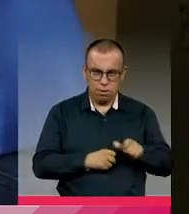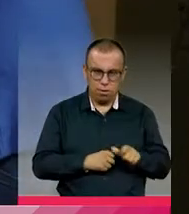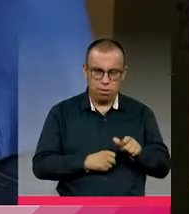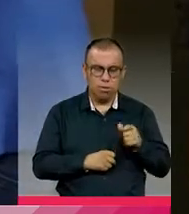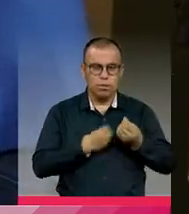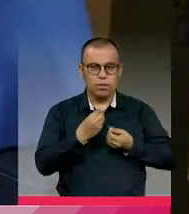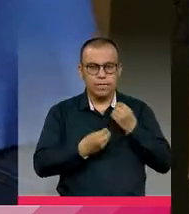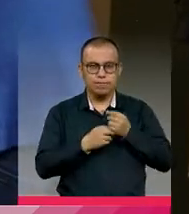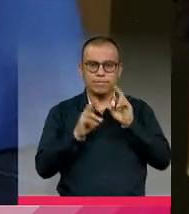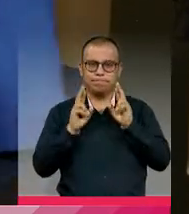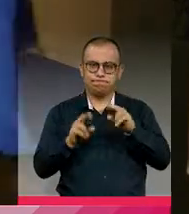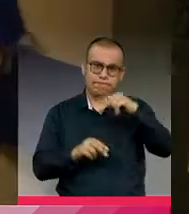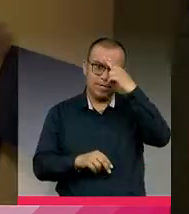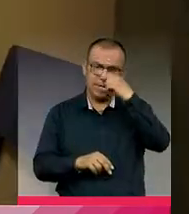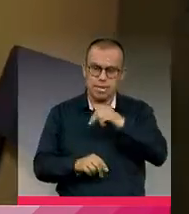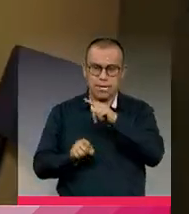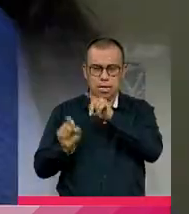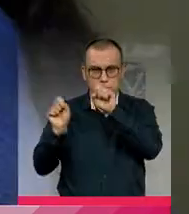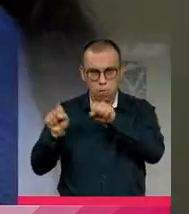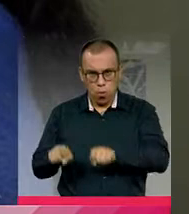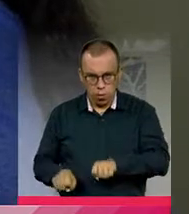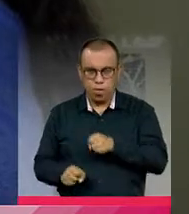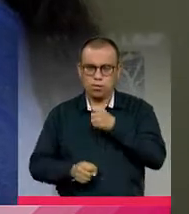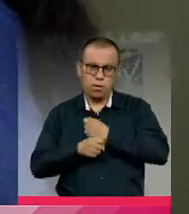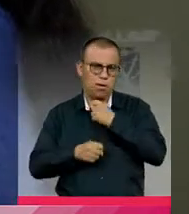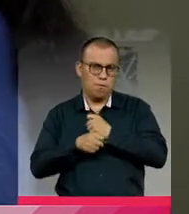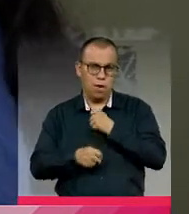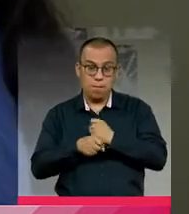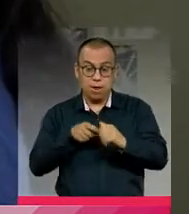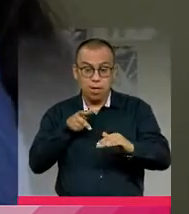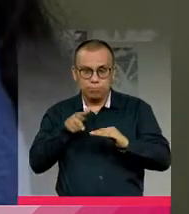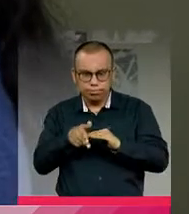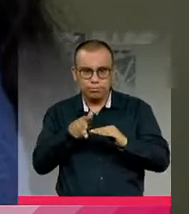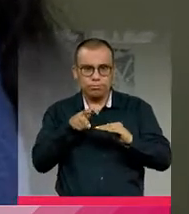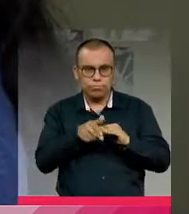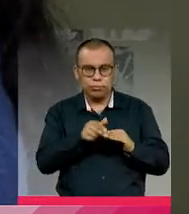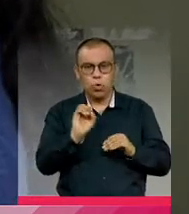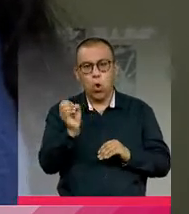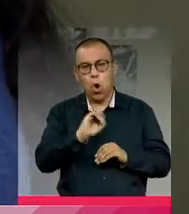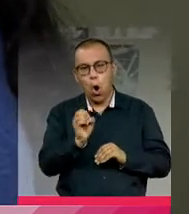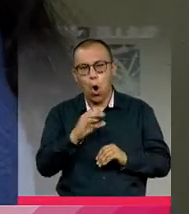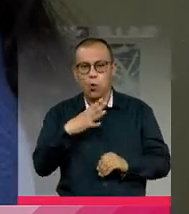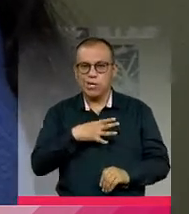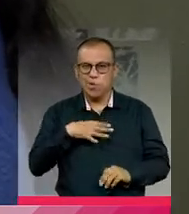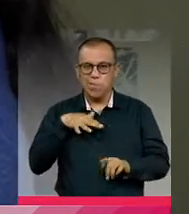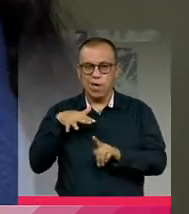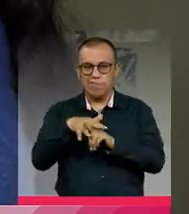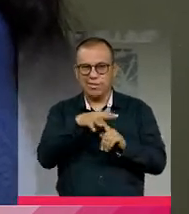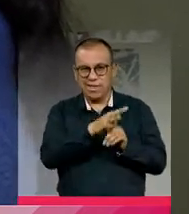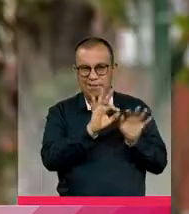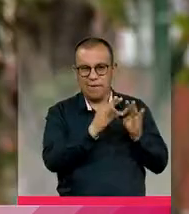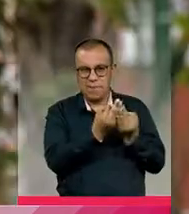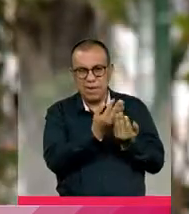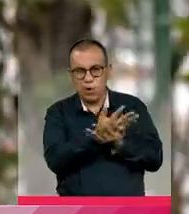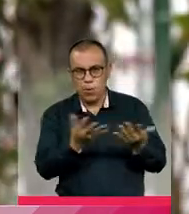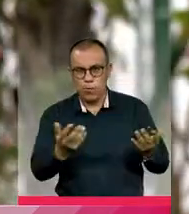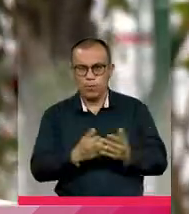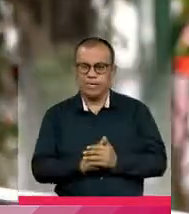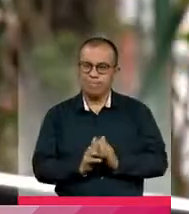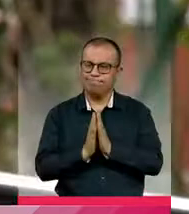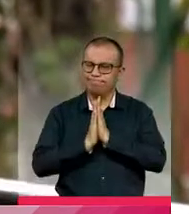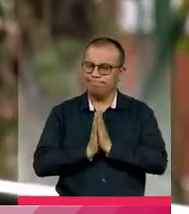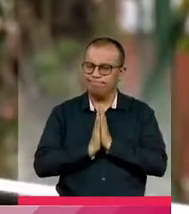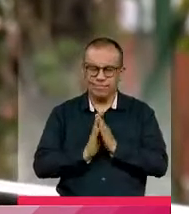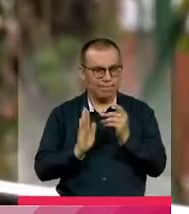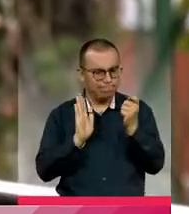que su niña pueda asistir a sus clases virtuales sin interrupciones o sin tener que incomodar a otras personas la solicitud